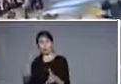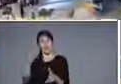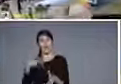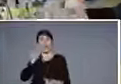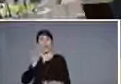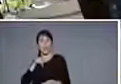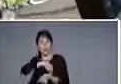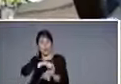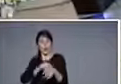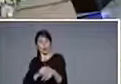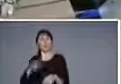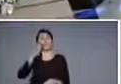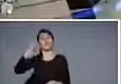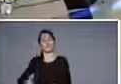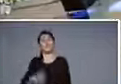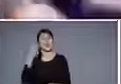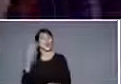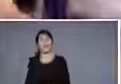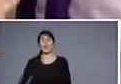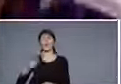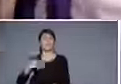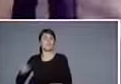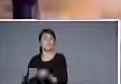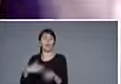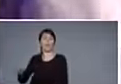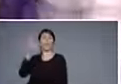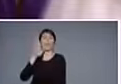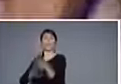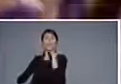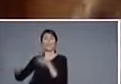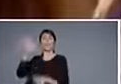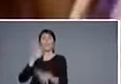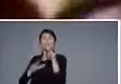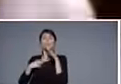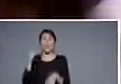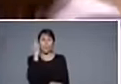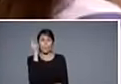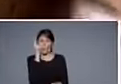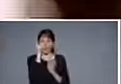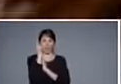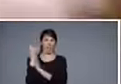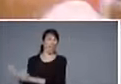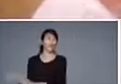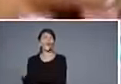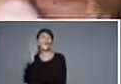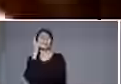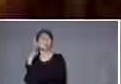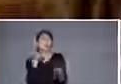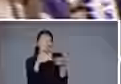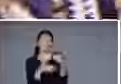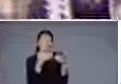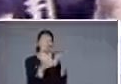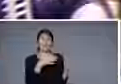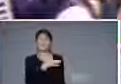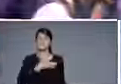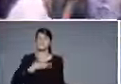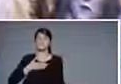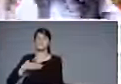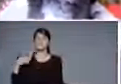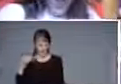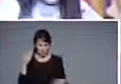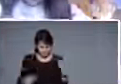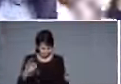y bebo aleucas aunque sea más caro. Ya no quiero un móvil, yo quiero un smartphone. ¿Y qué estoy